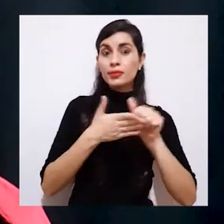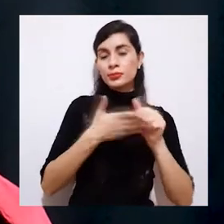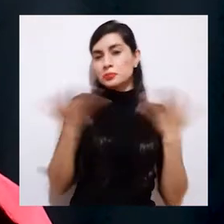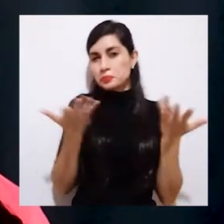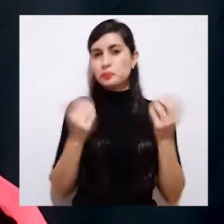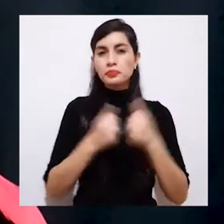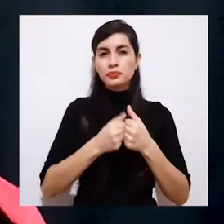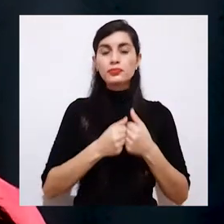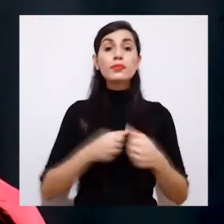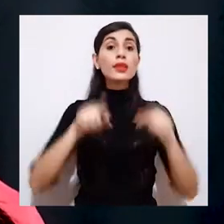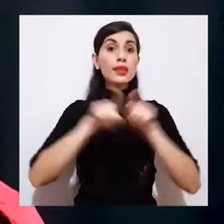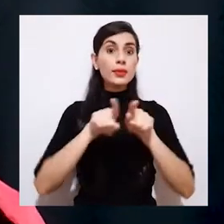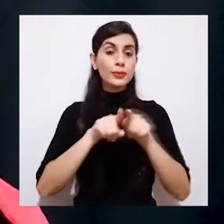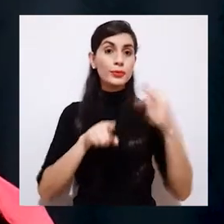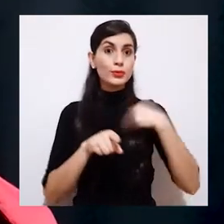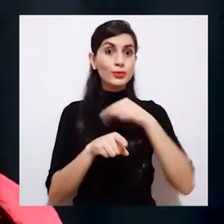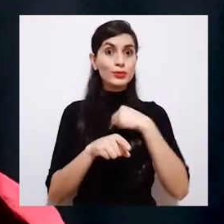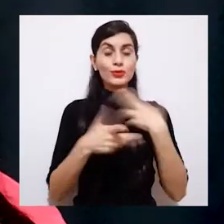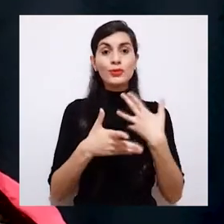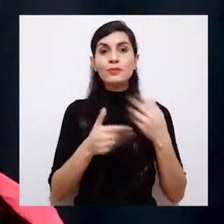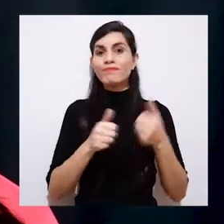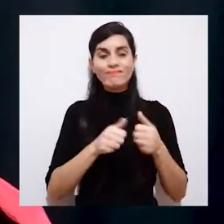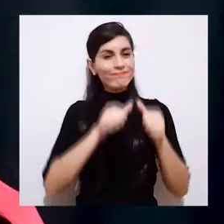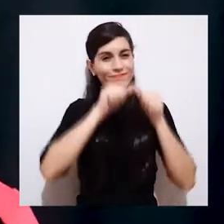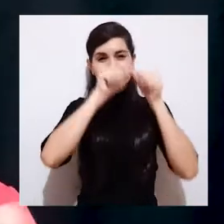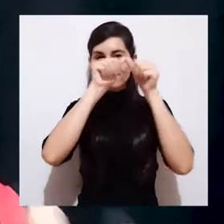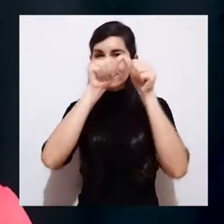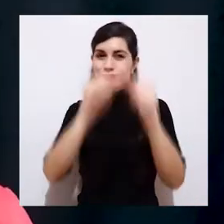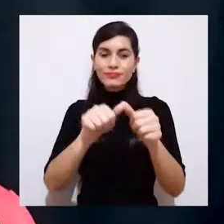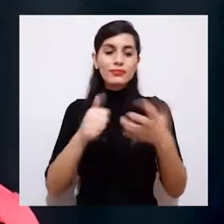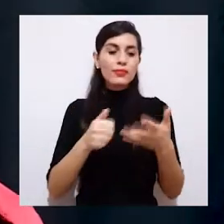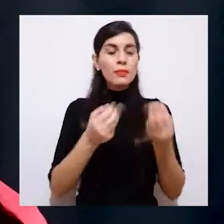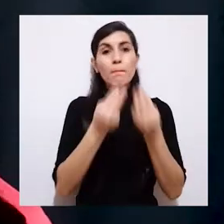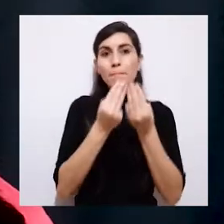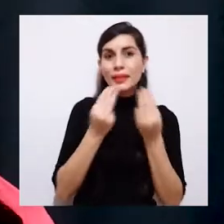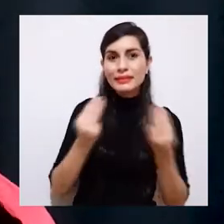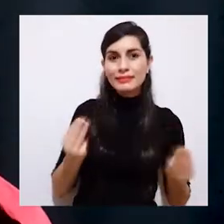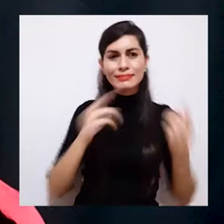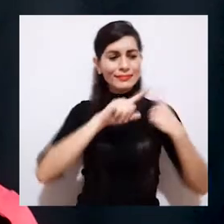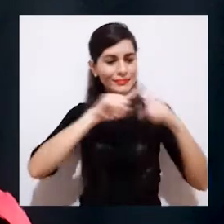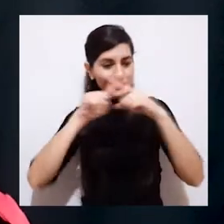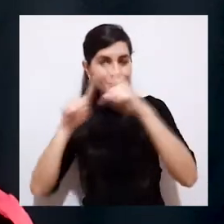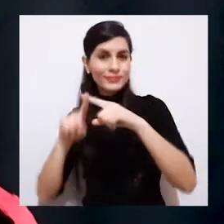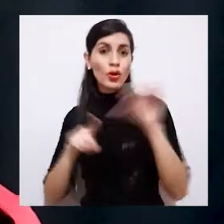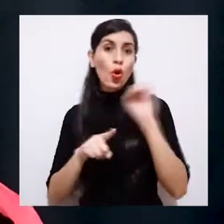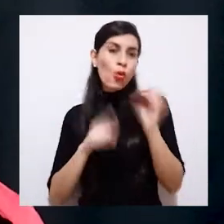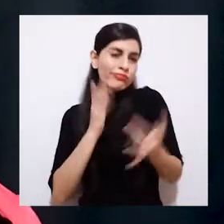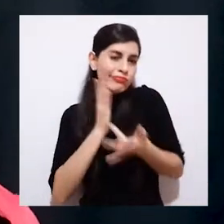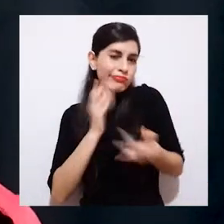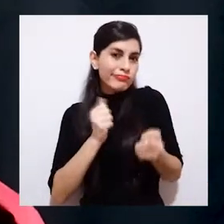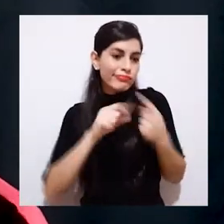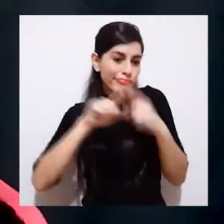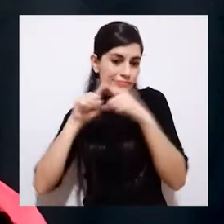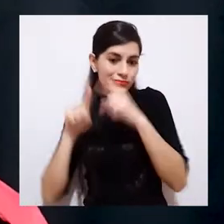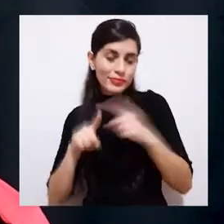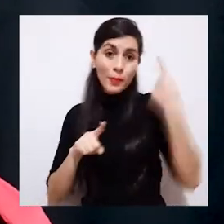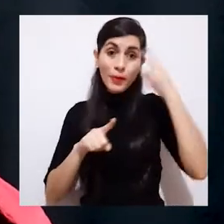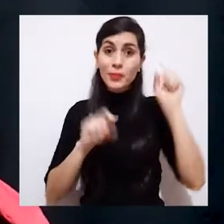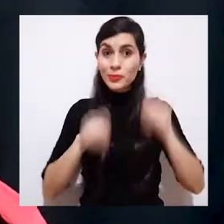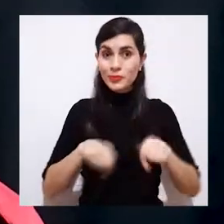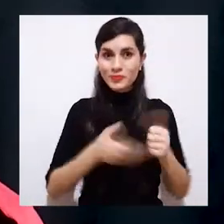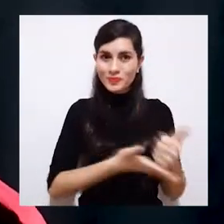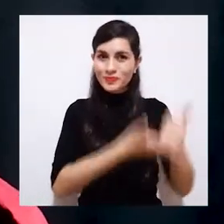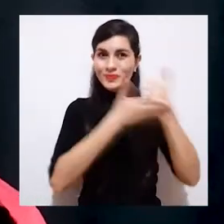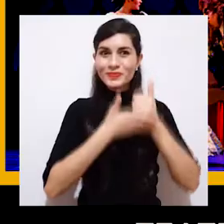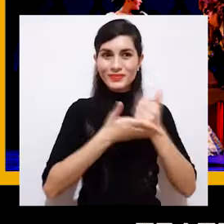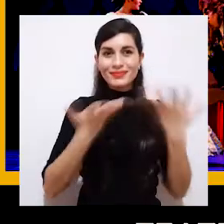de ambos, en los cuales nosotros los maquillistas nos apoyamos de lo que es material, ciertas técnicas para poder lograr estos efectos,